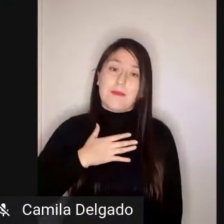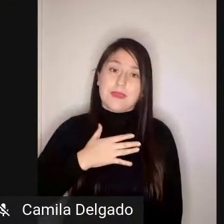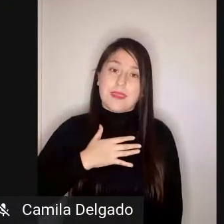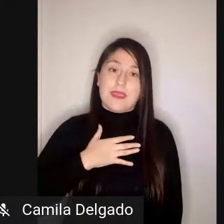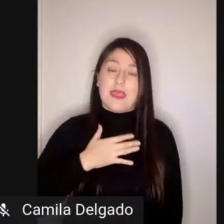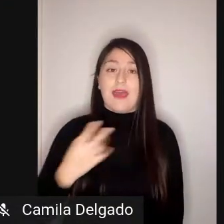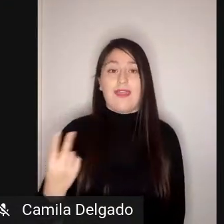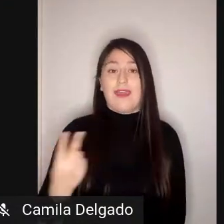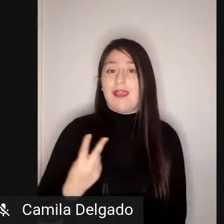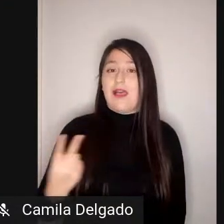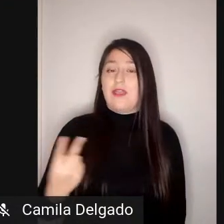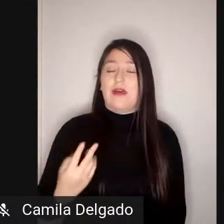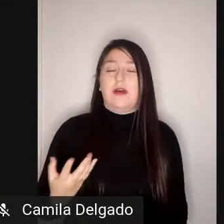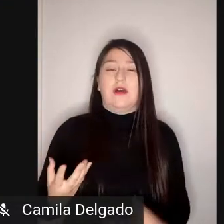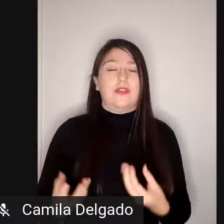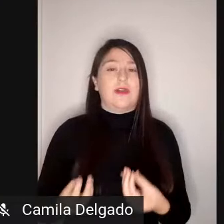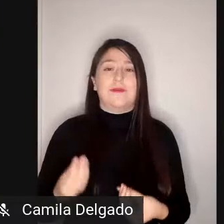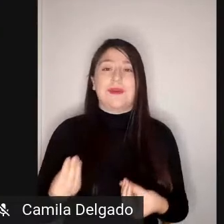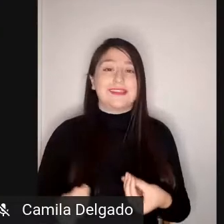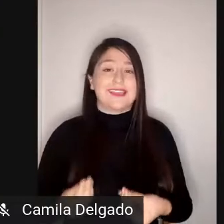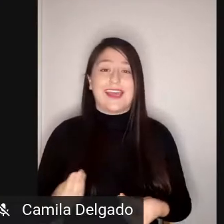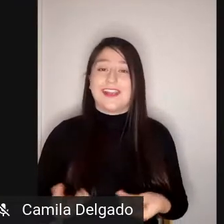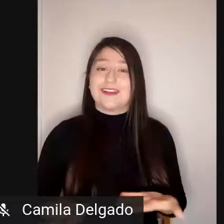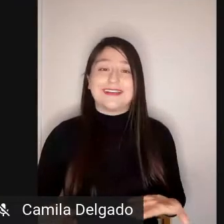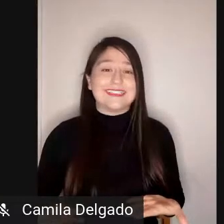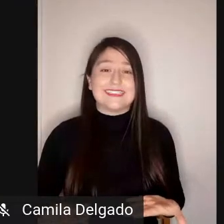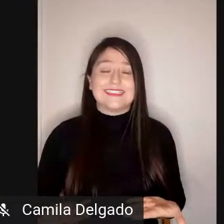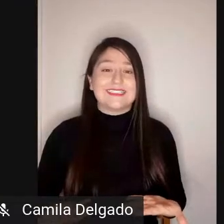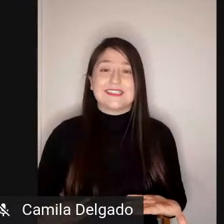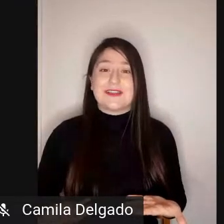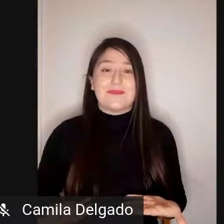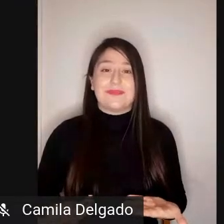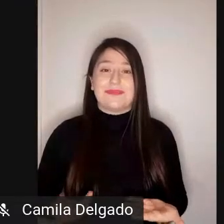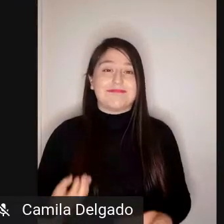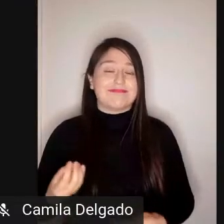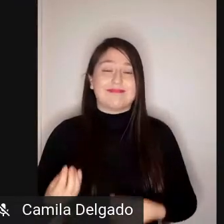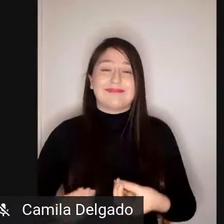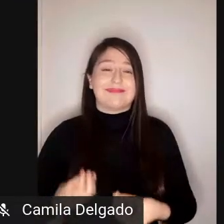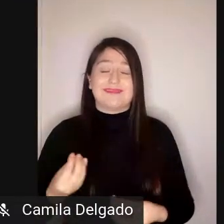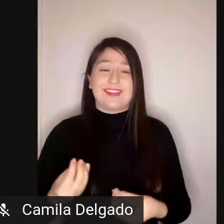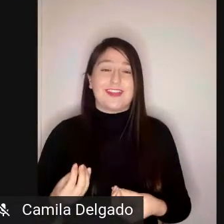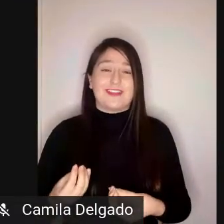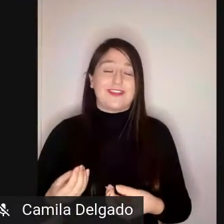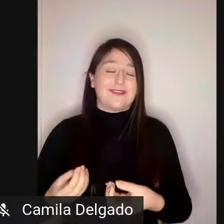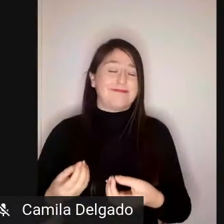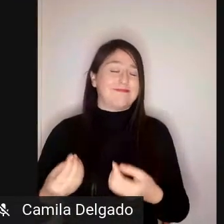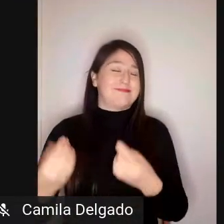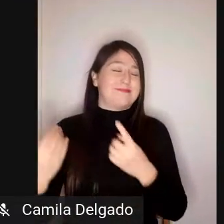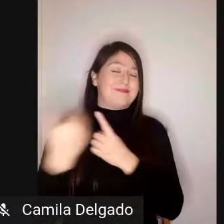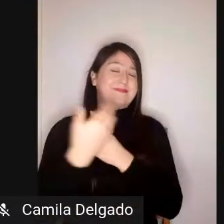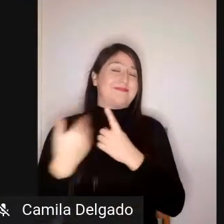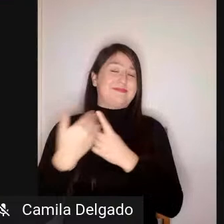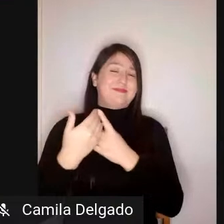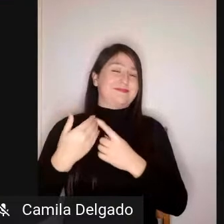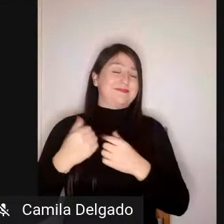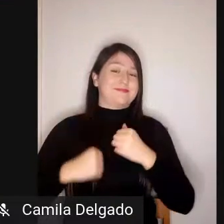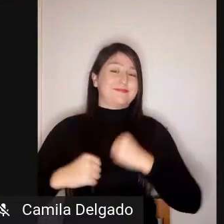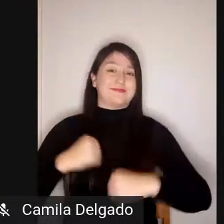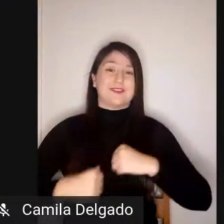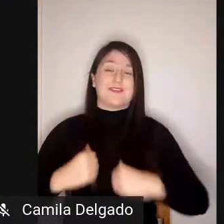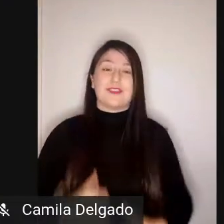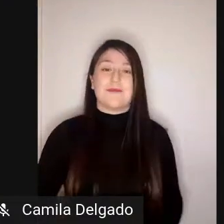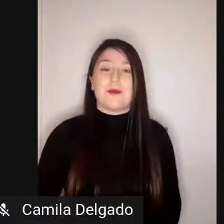nos pasaron con una, con una máquina demoledora por arriba, digamos, ¿no? Sin embargo, estamos